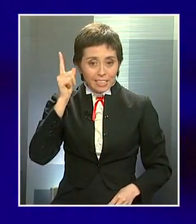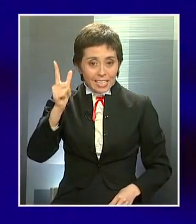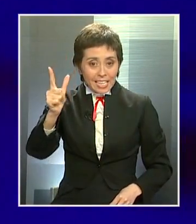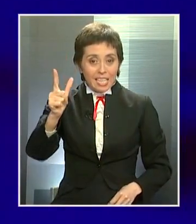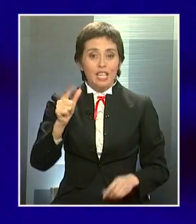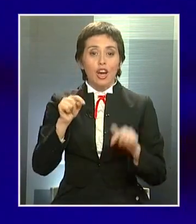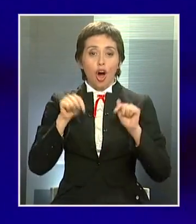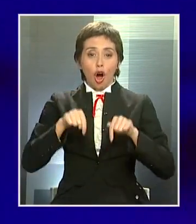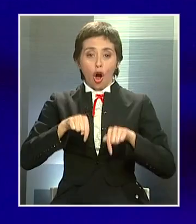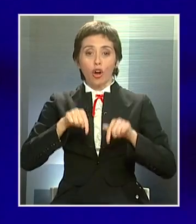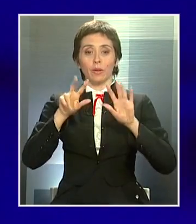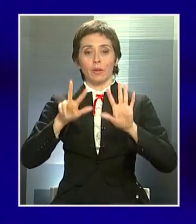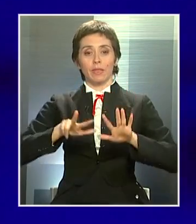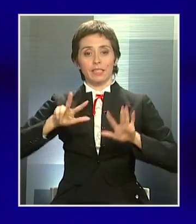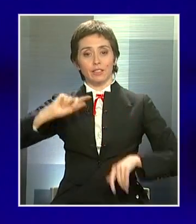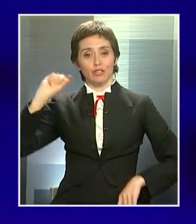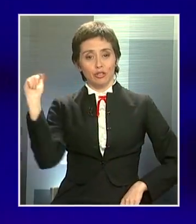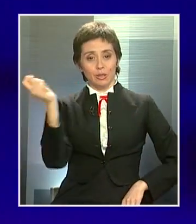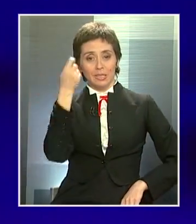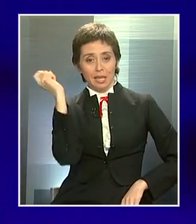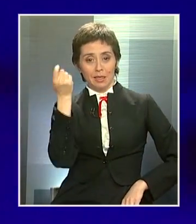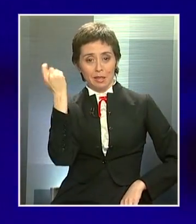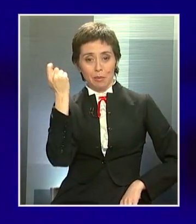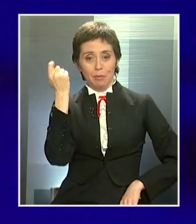Hoy, 18 de